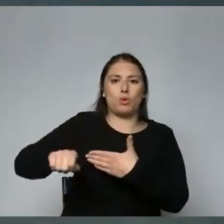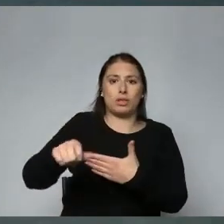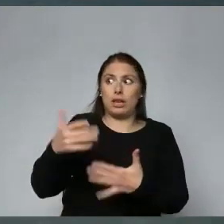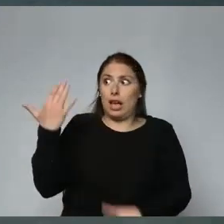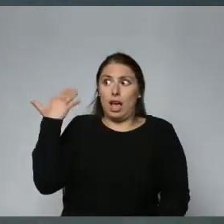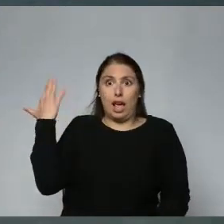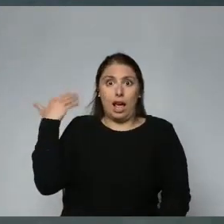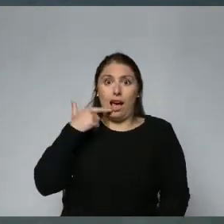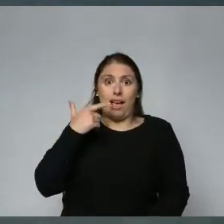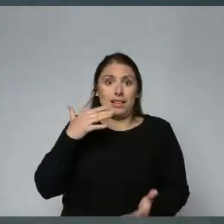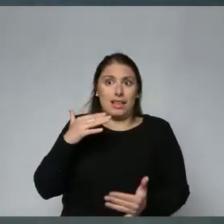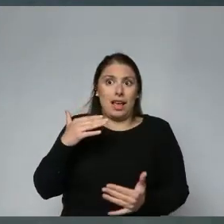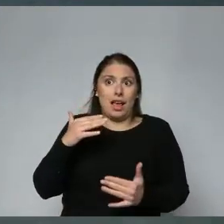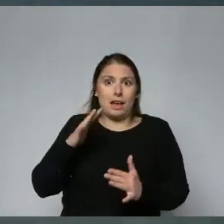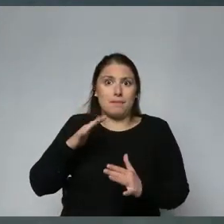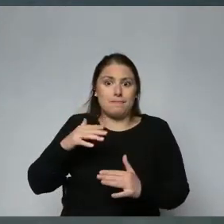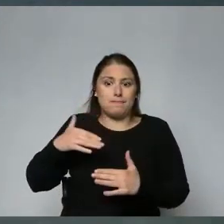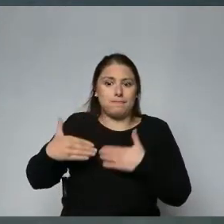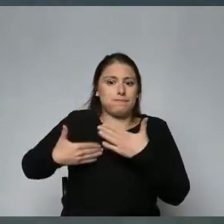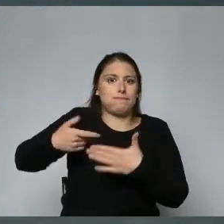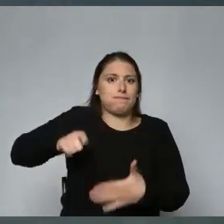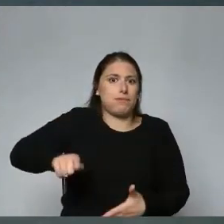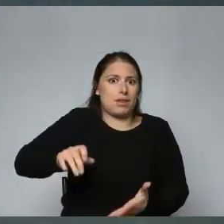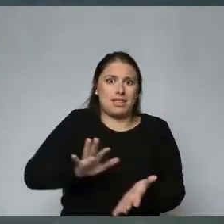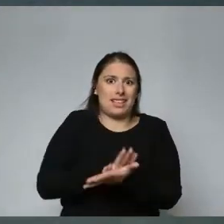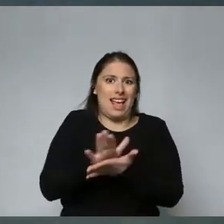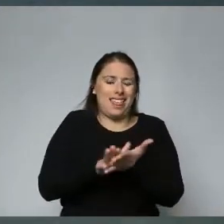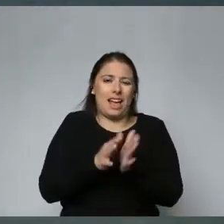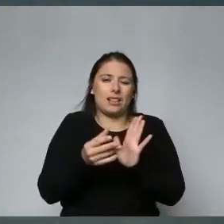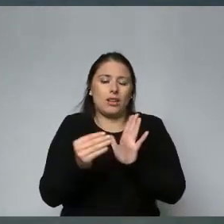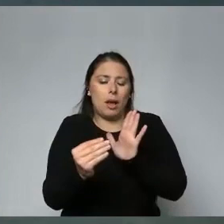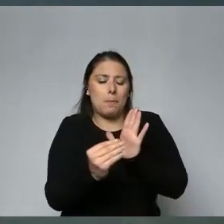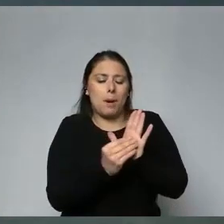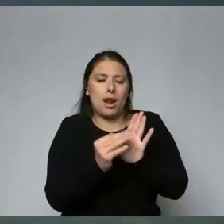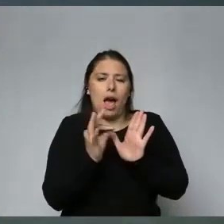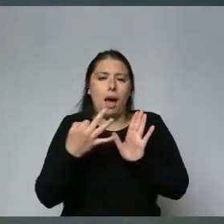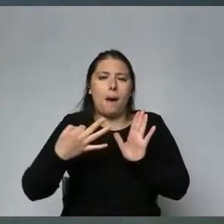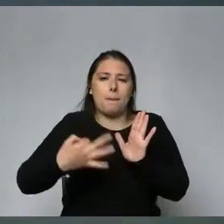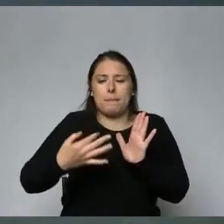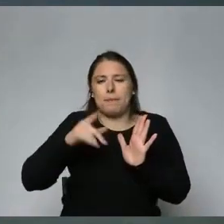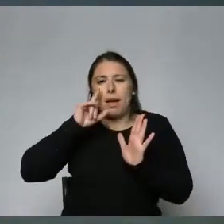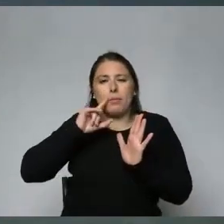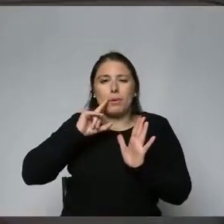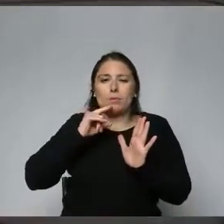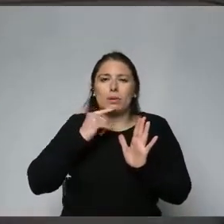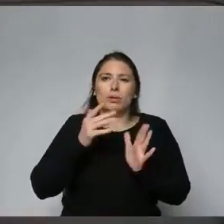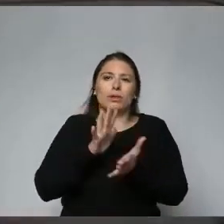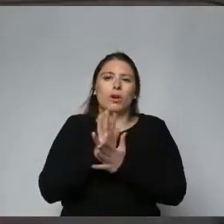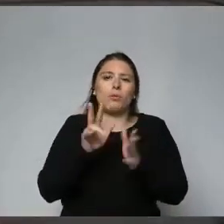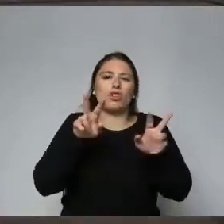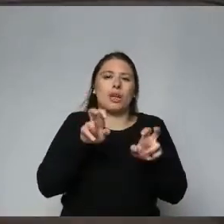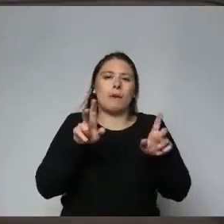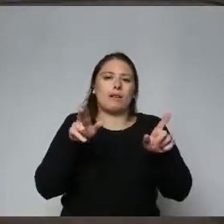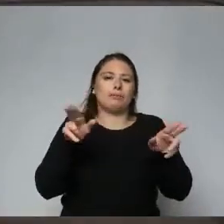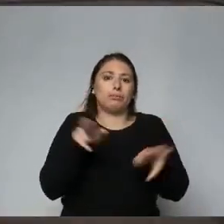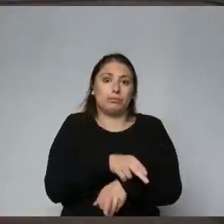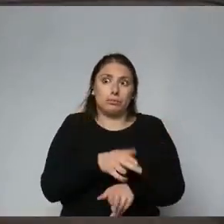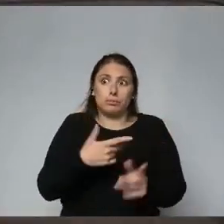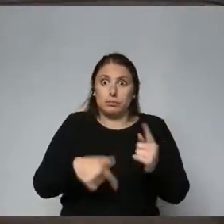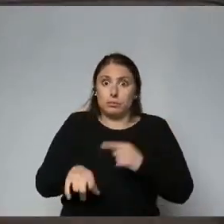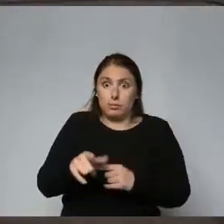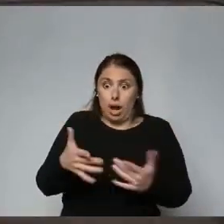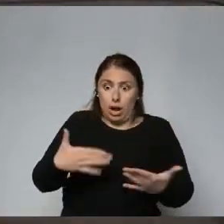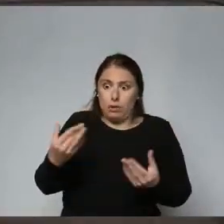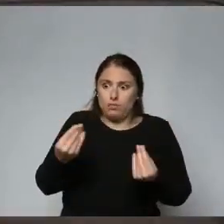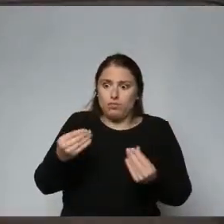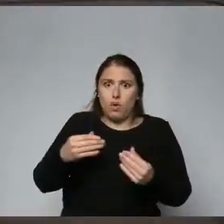no había ningún auto de procesamiento, o sea que eso fue puesto específicamente para... terminar el tema. Pero ahora hay mucha gente